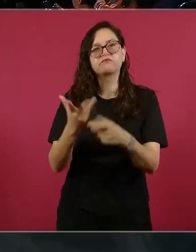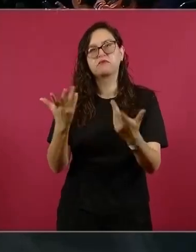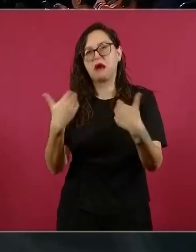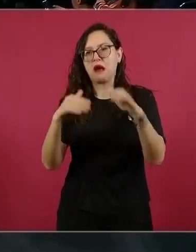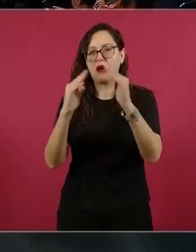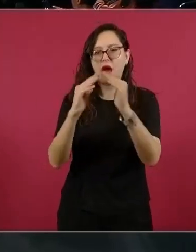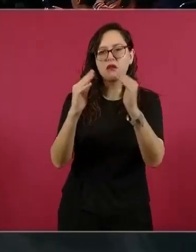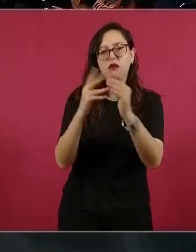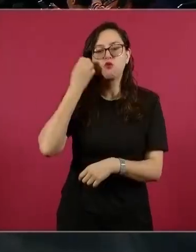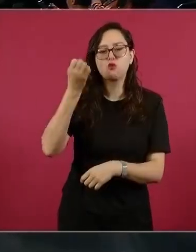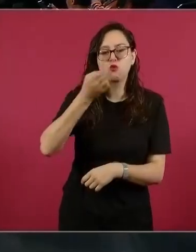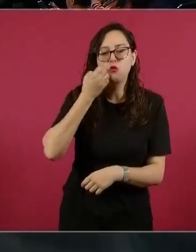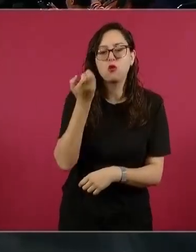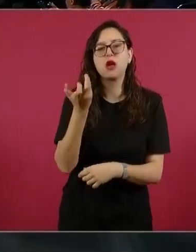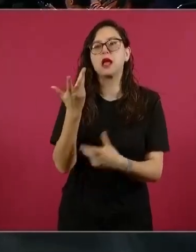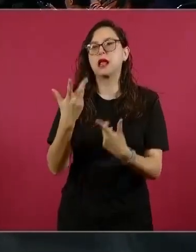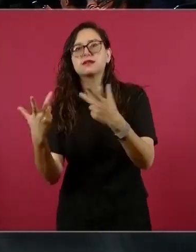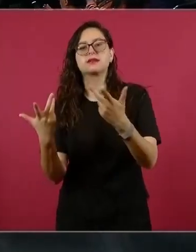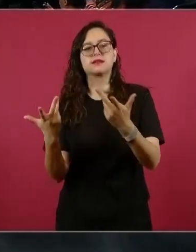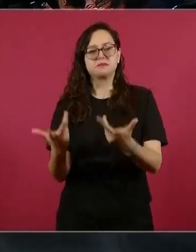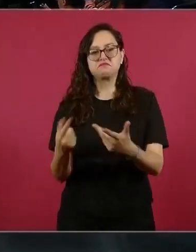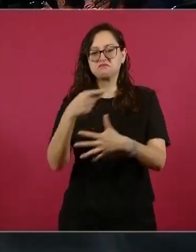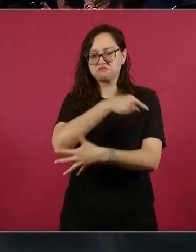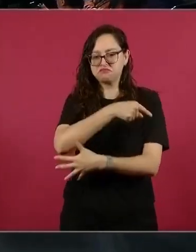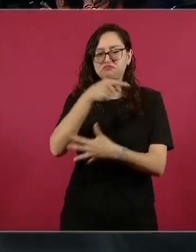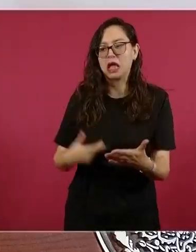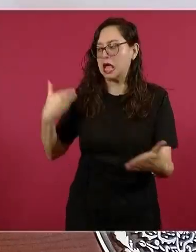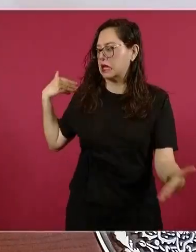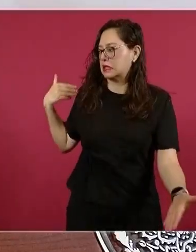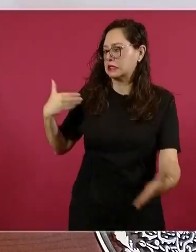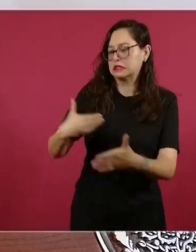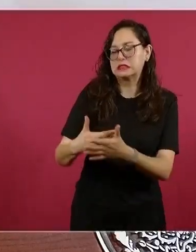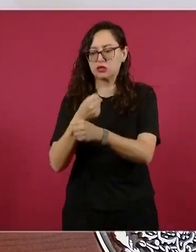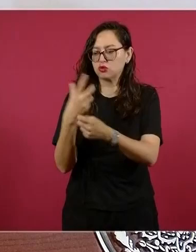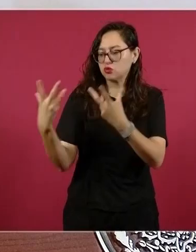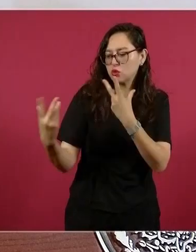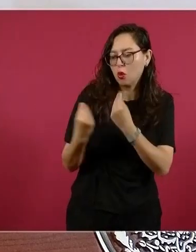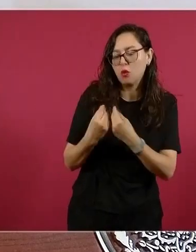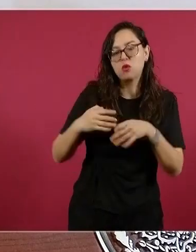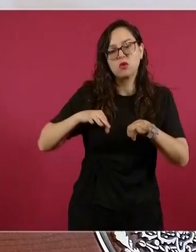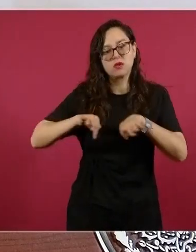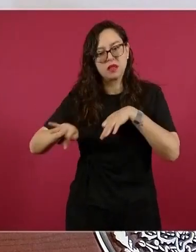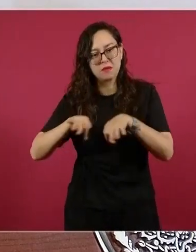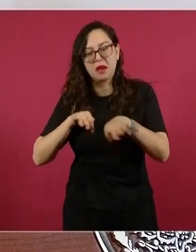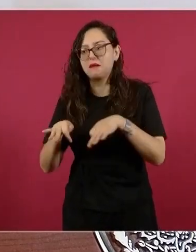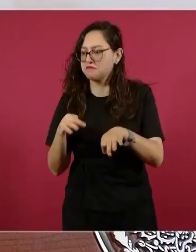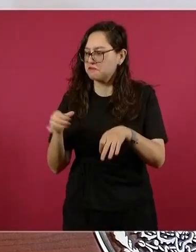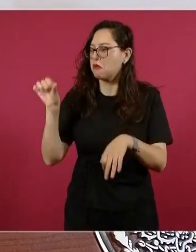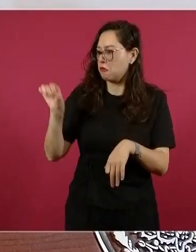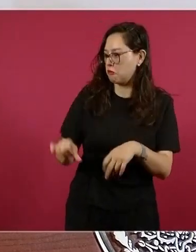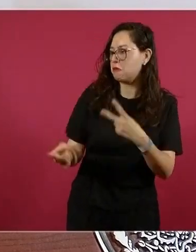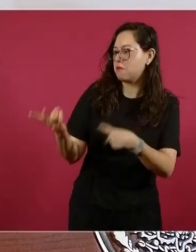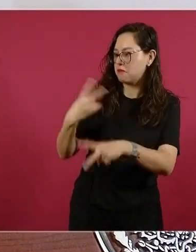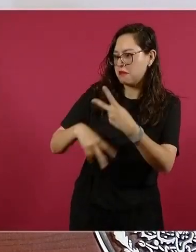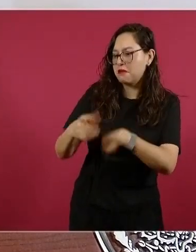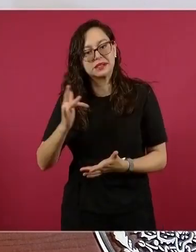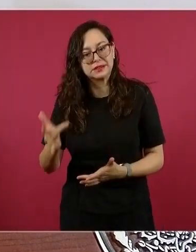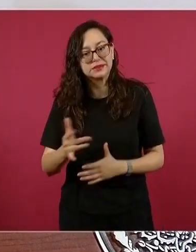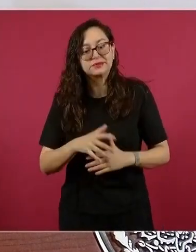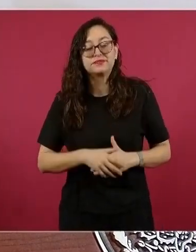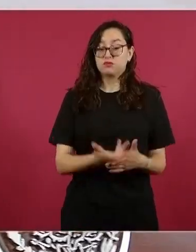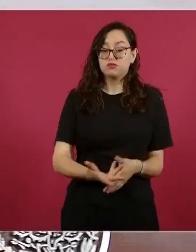hospitales, escuelas, templos, todo lo que se ha hecho para enfrentar los